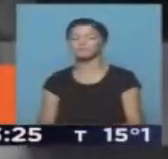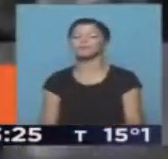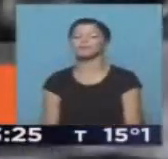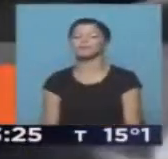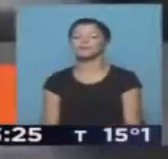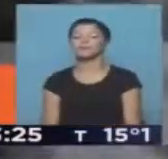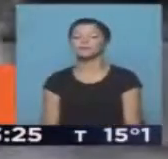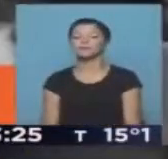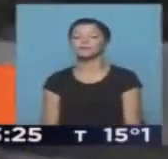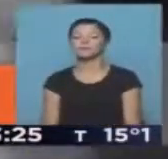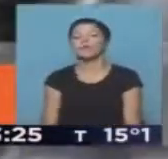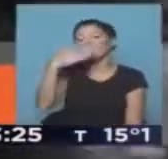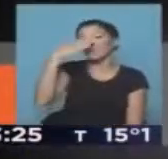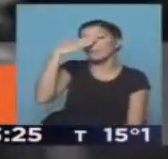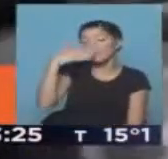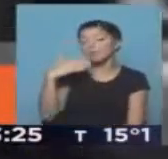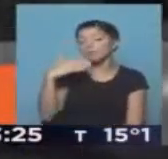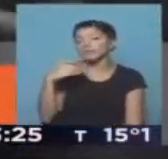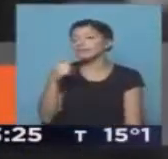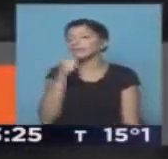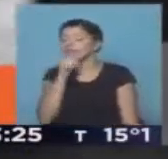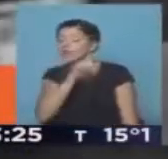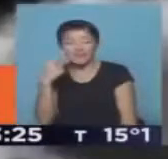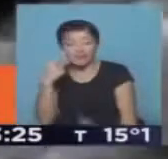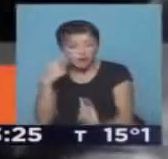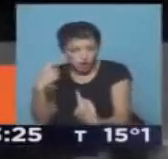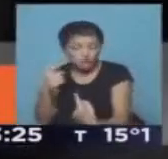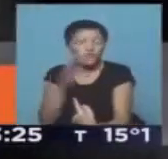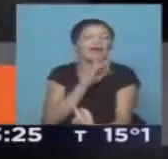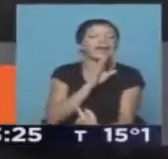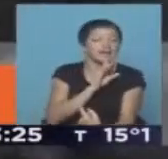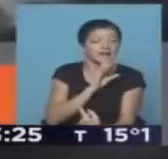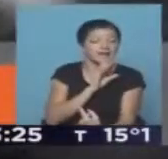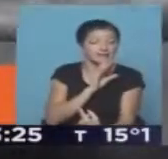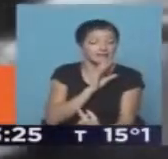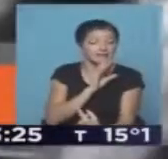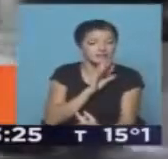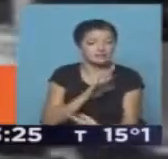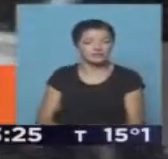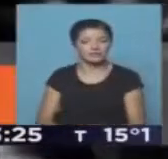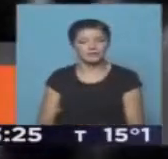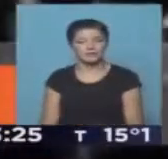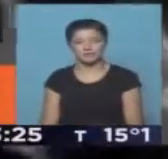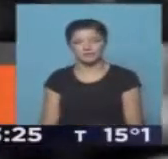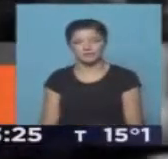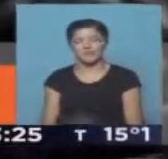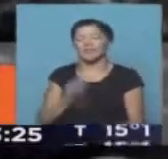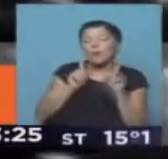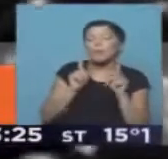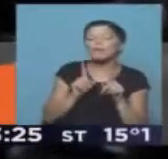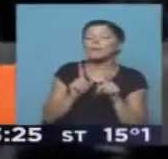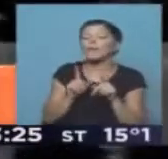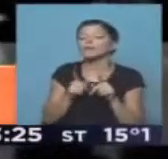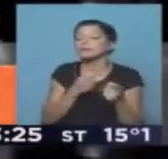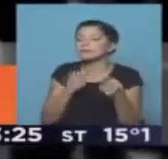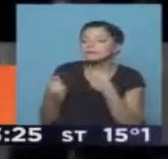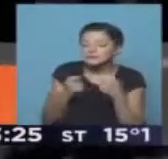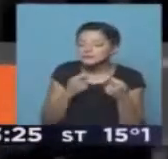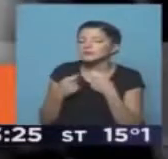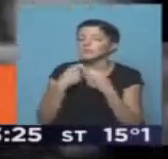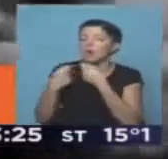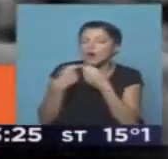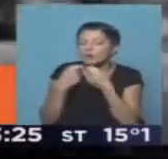el no reconocimiento de israel es lo que viene persiguiendo las negociaciones o viene interrumpiendo